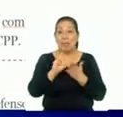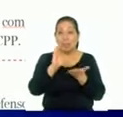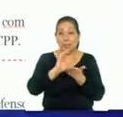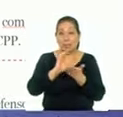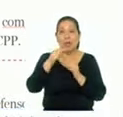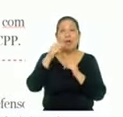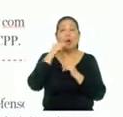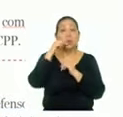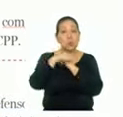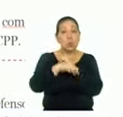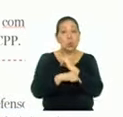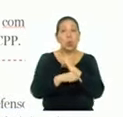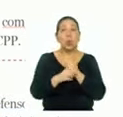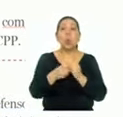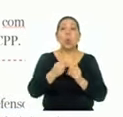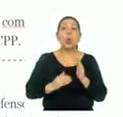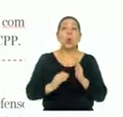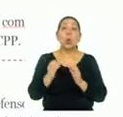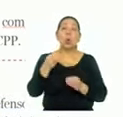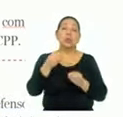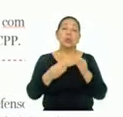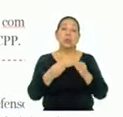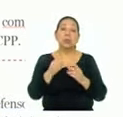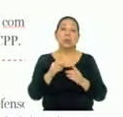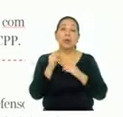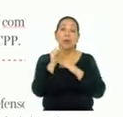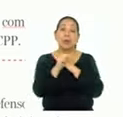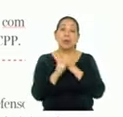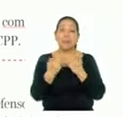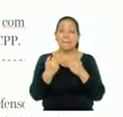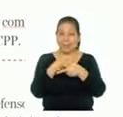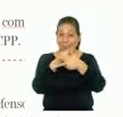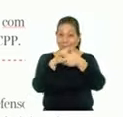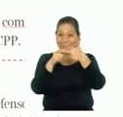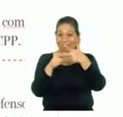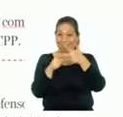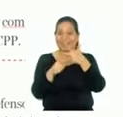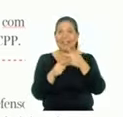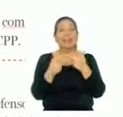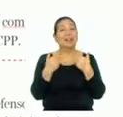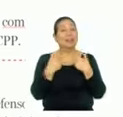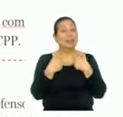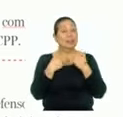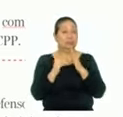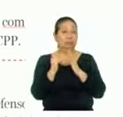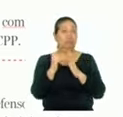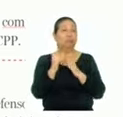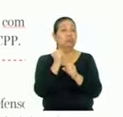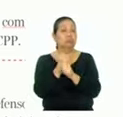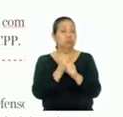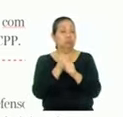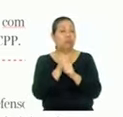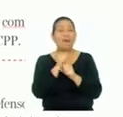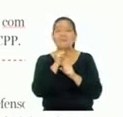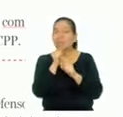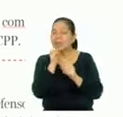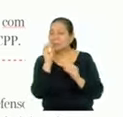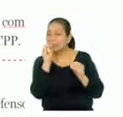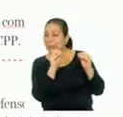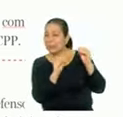Lima Sur y la Corte Superior Nacional Especializada. Entre estas 3 tenían una alta carga de trabajo, pero faltaba